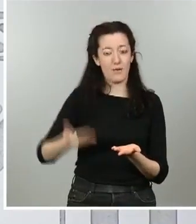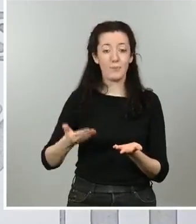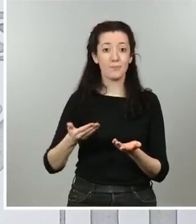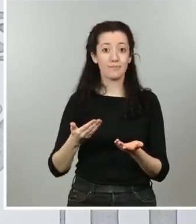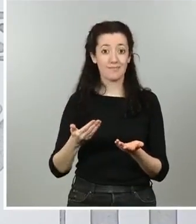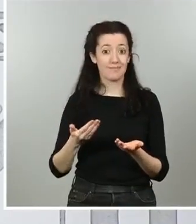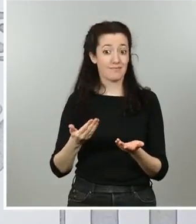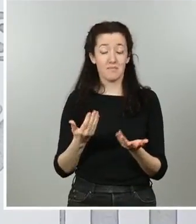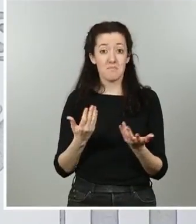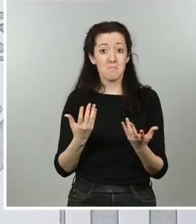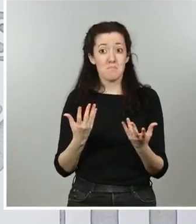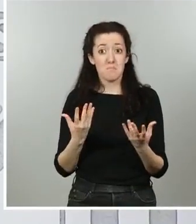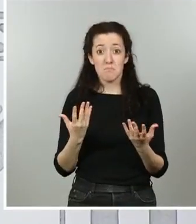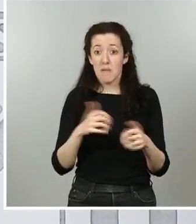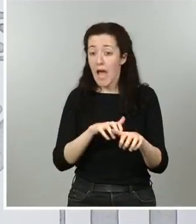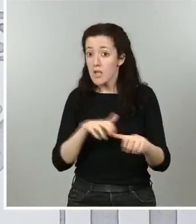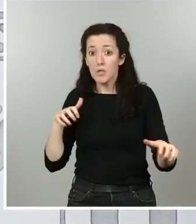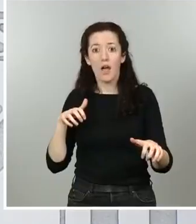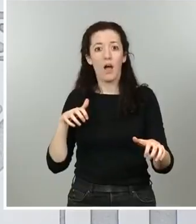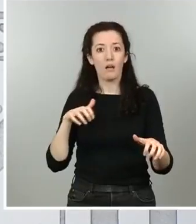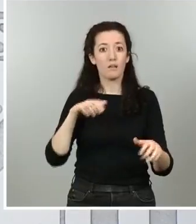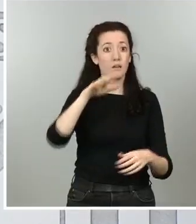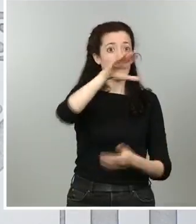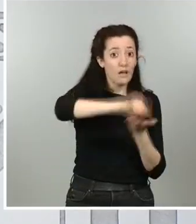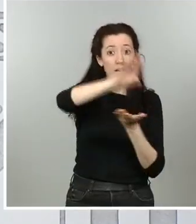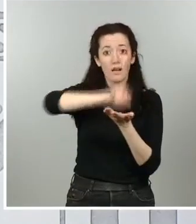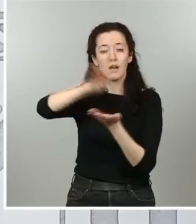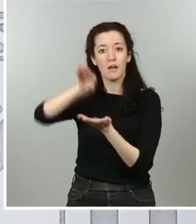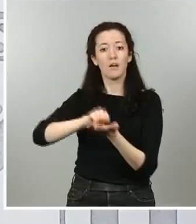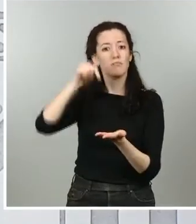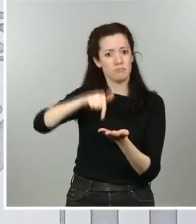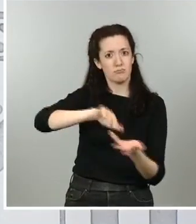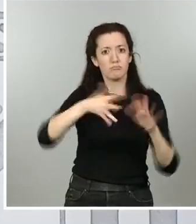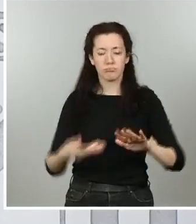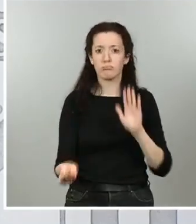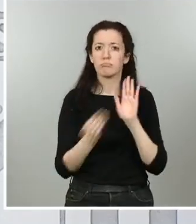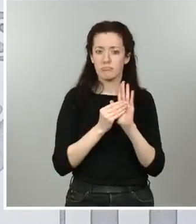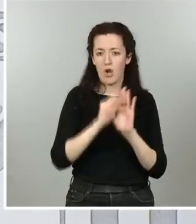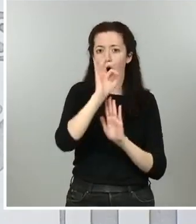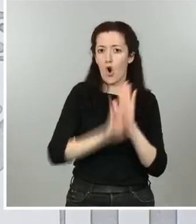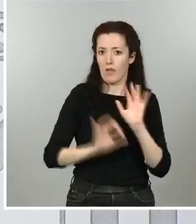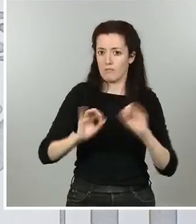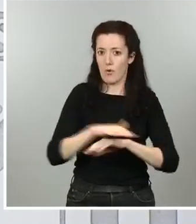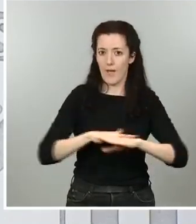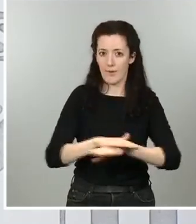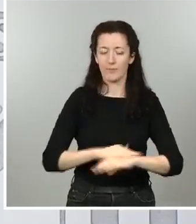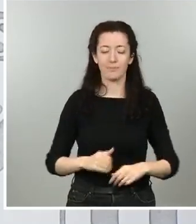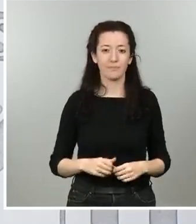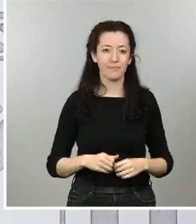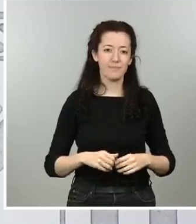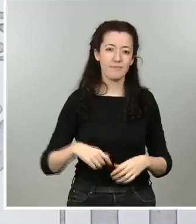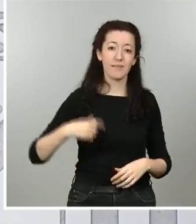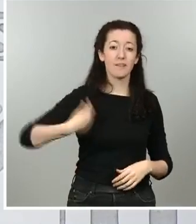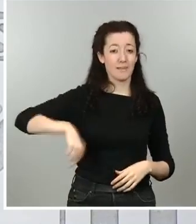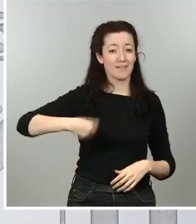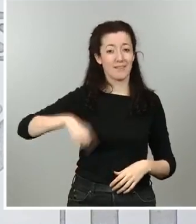terminan incorporándose a las directrices que va marcando el Gobierno. En este sentido, el presidente es consciente de que